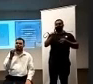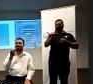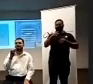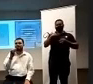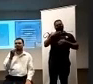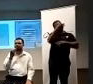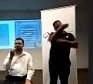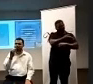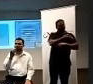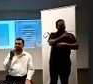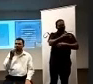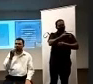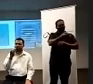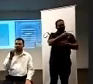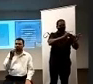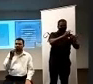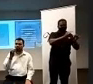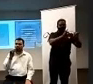descargar, escriban lo que no es más.